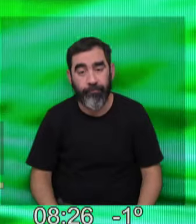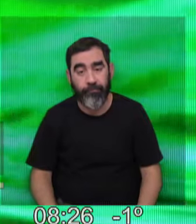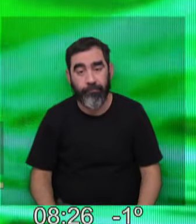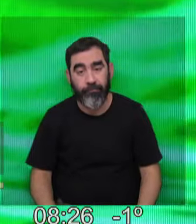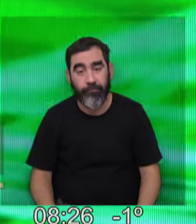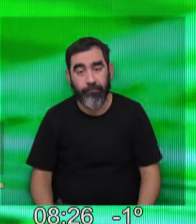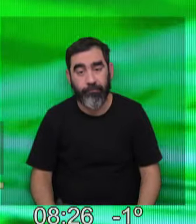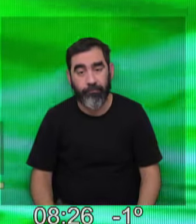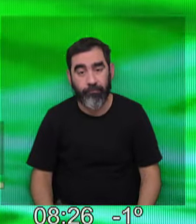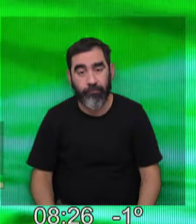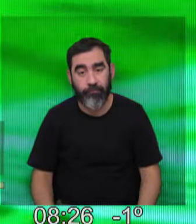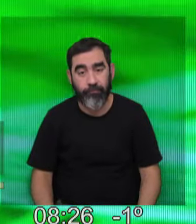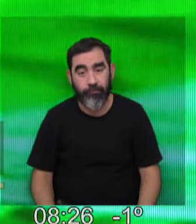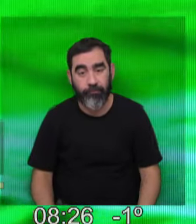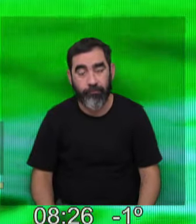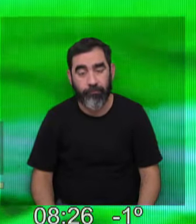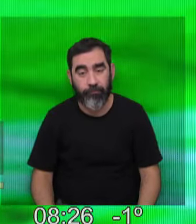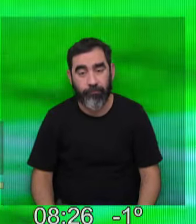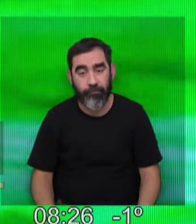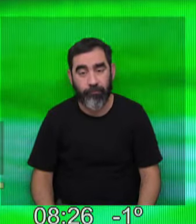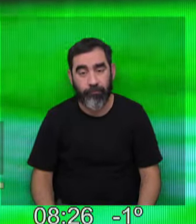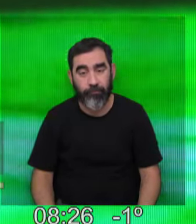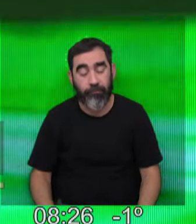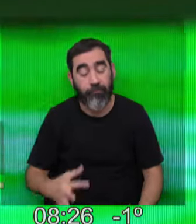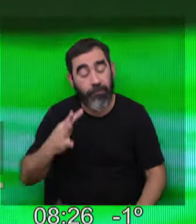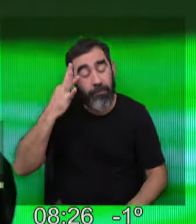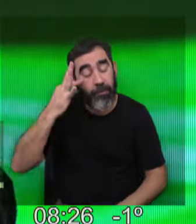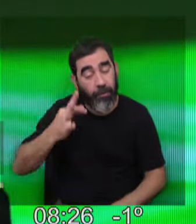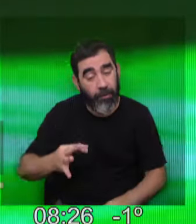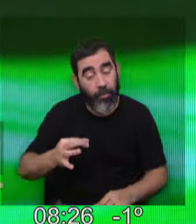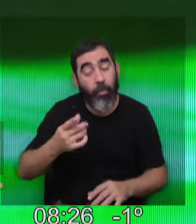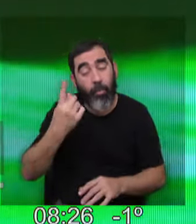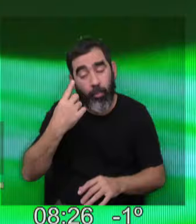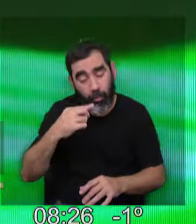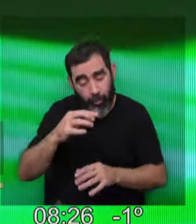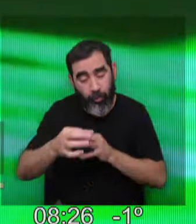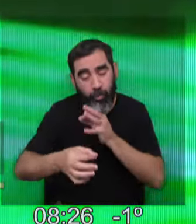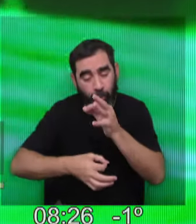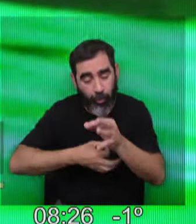Entonces, por ahí creo que se puede explicar